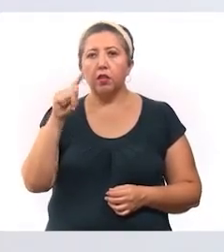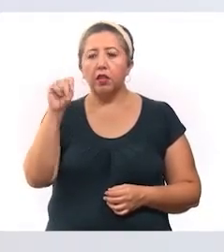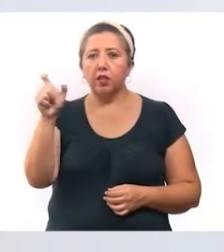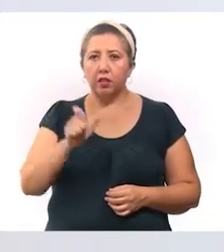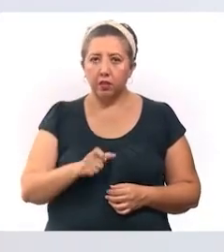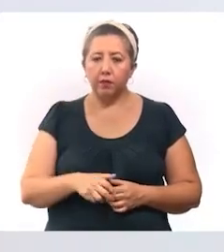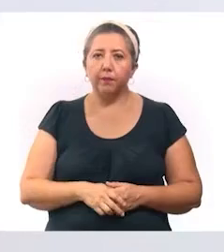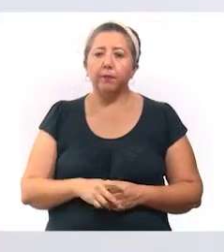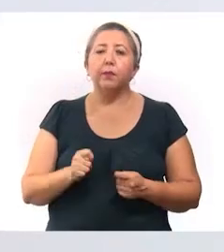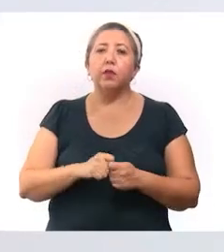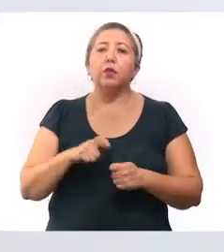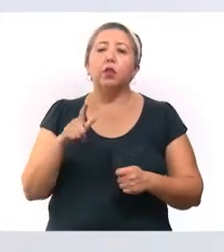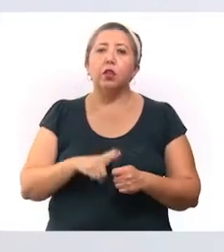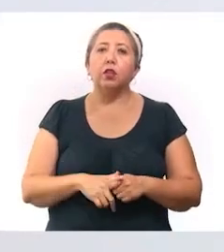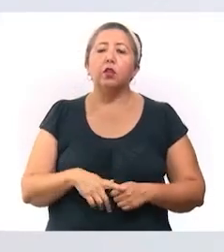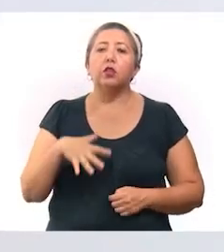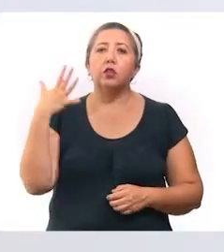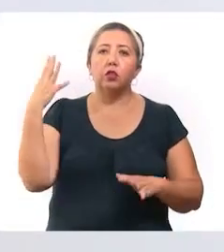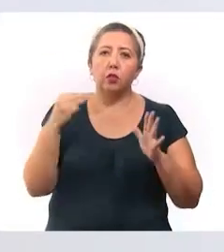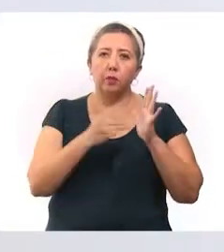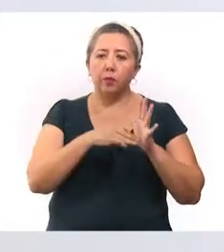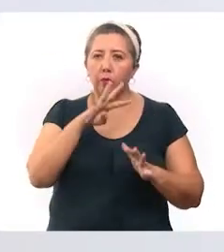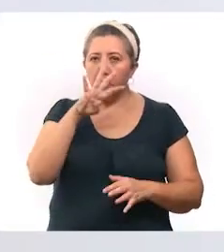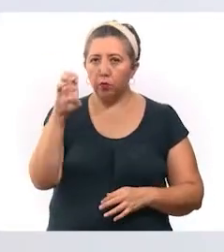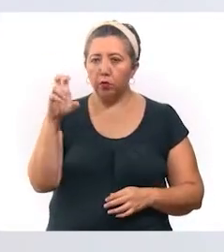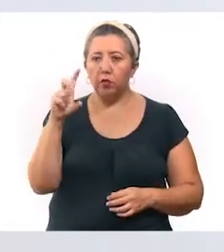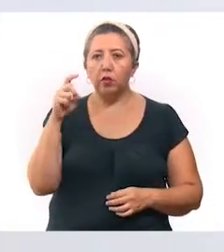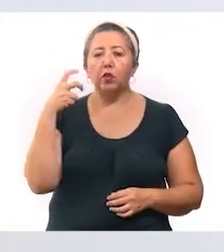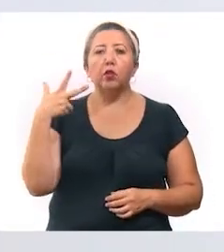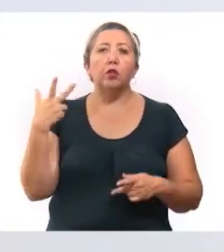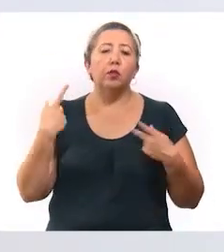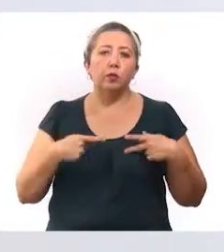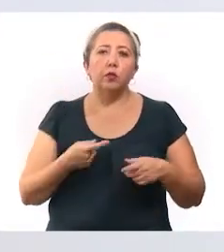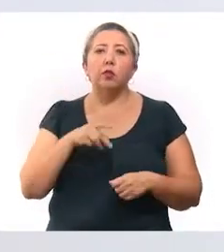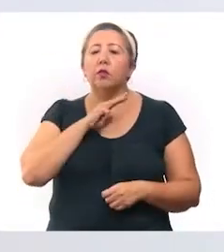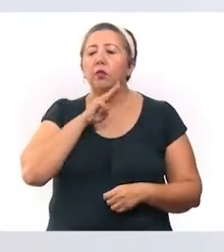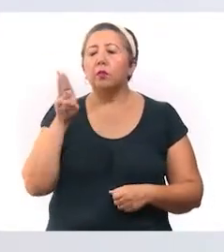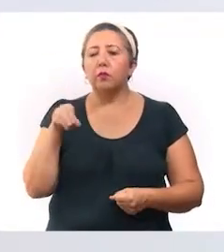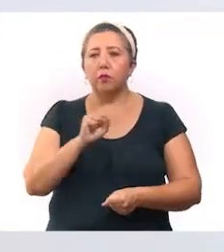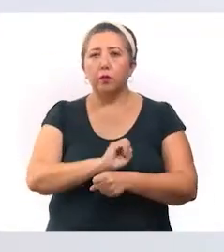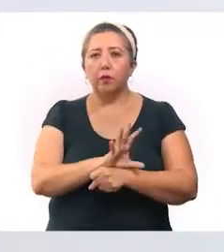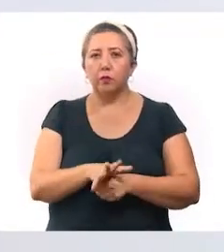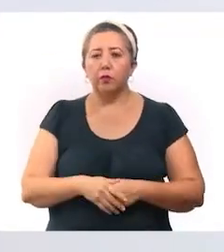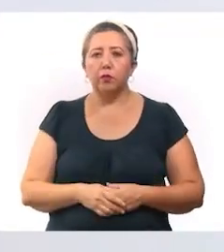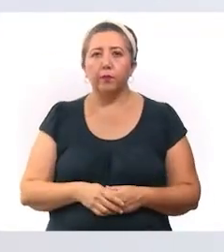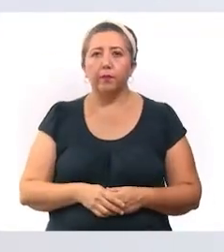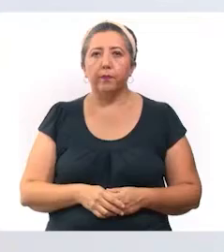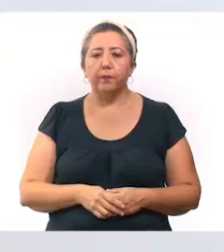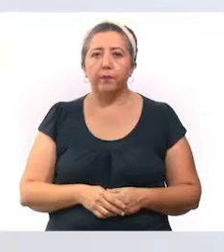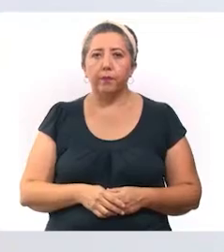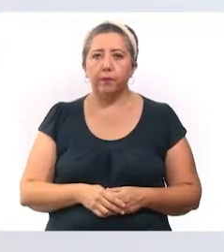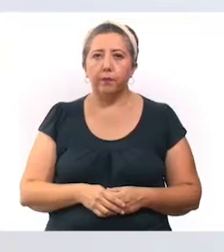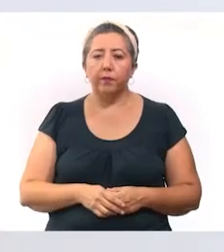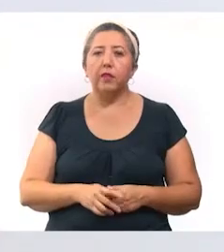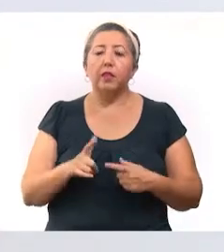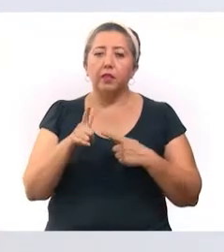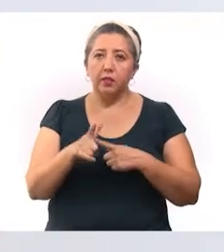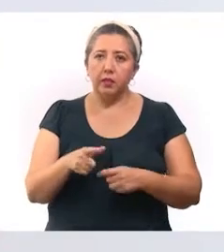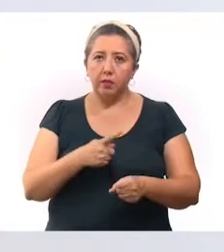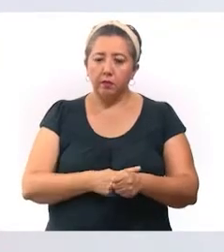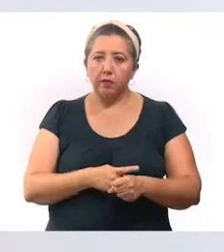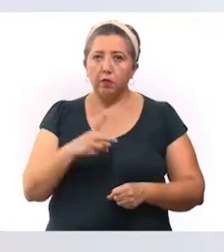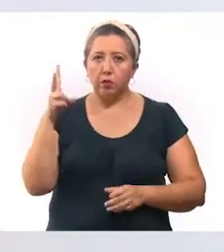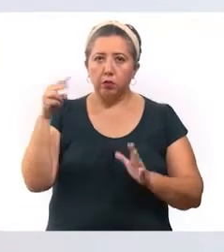Tecash. En total, son 5.438 las personas fallecidas a causa del coronavirus. De los